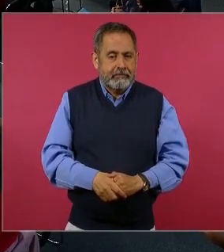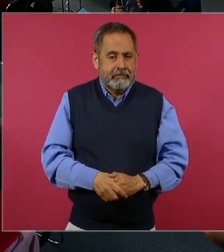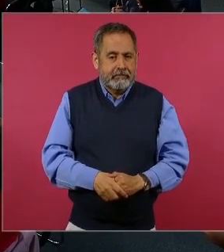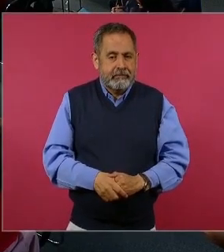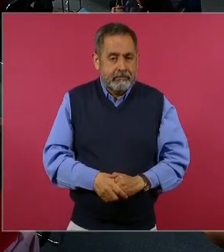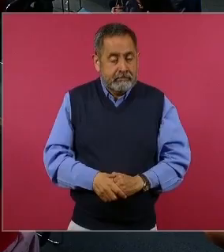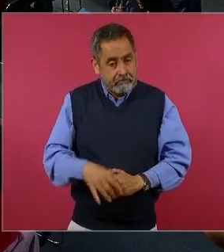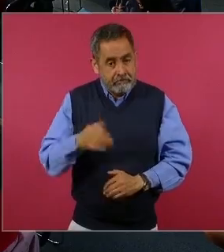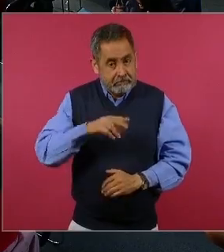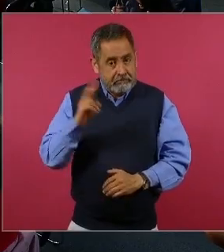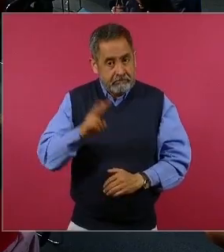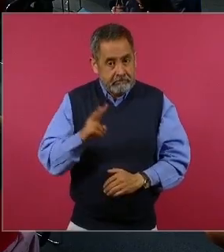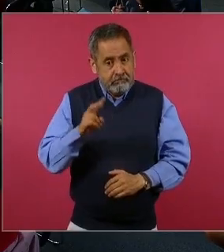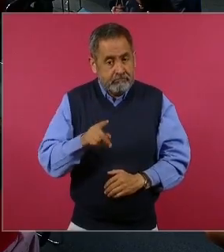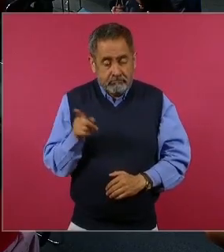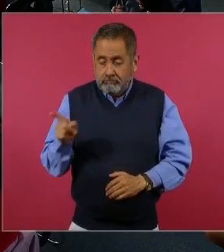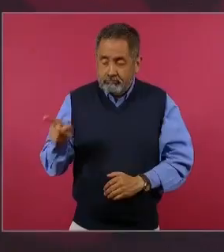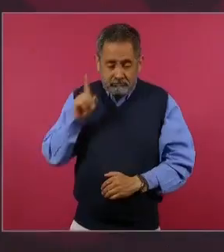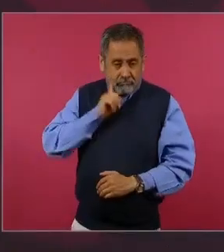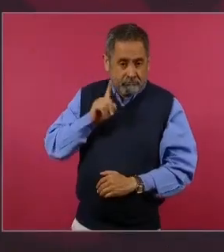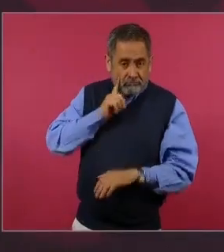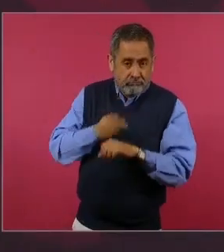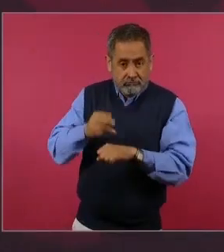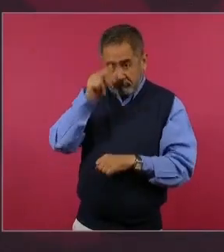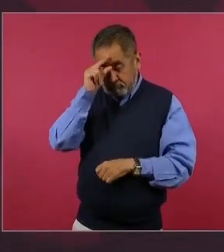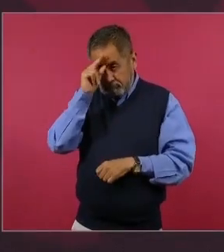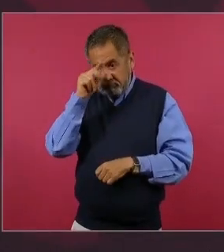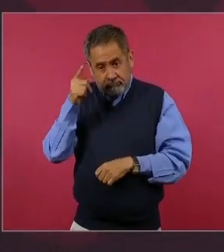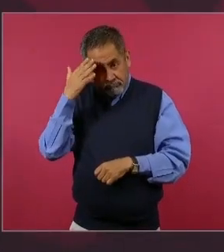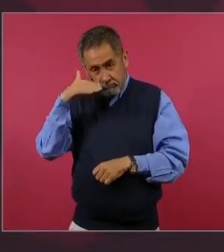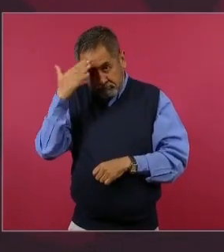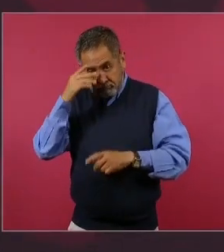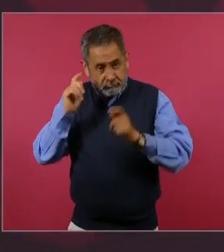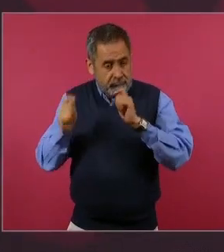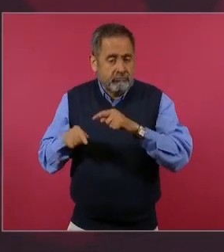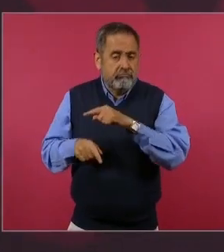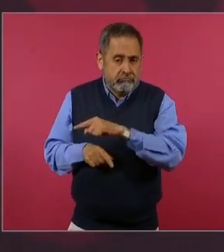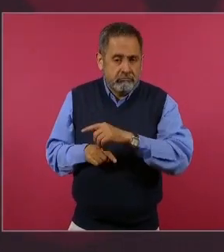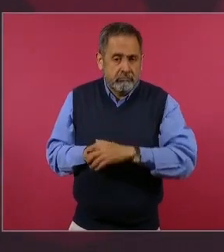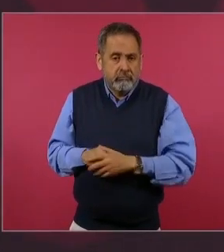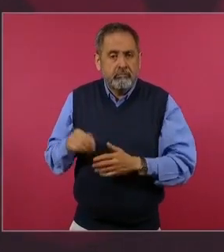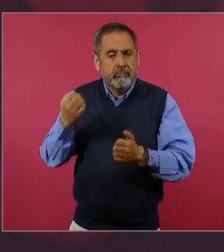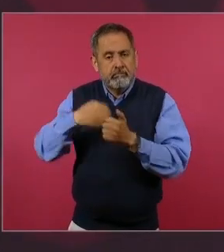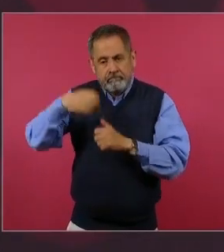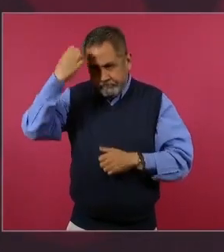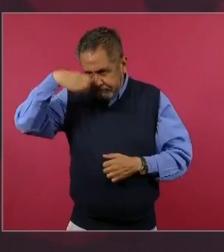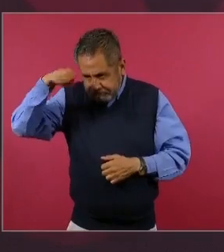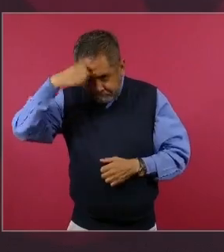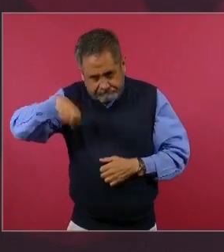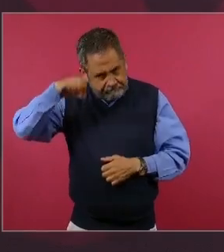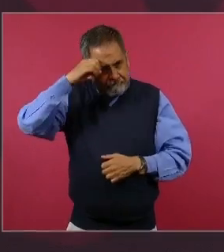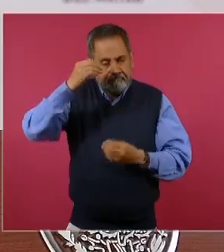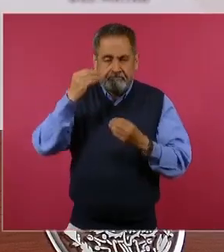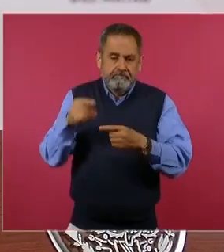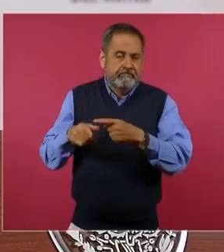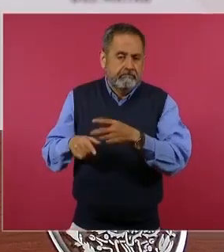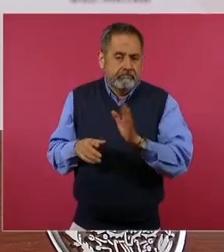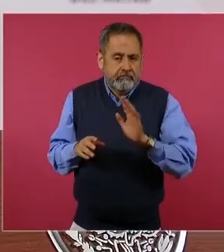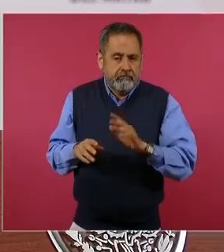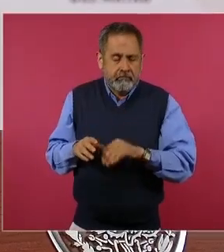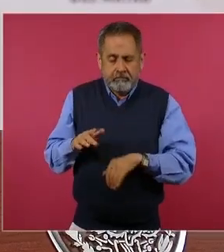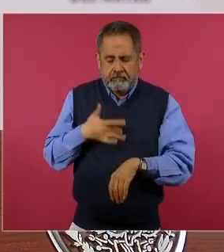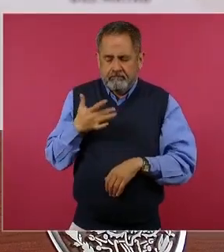Porque sí, es una mujer muy inteligente y con mucha experiencia y